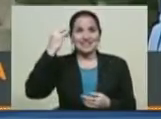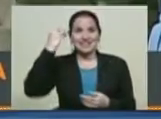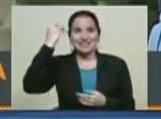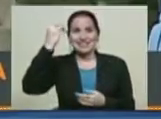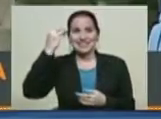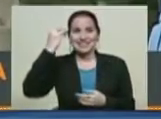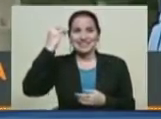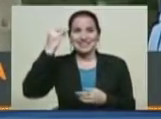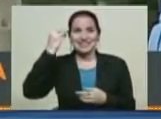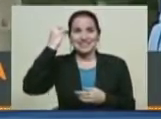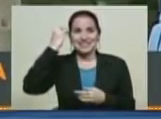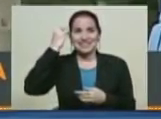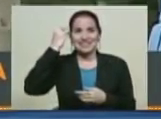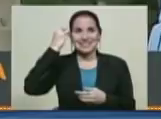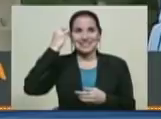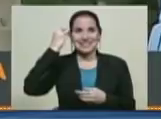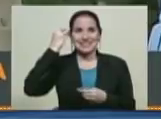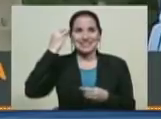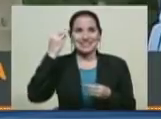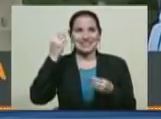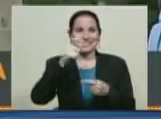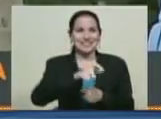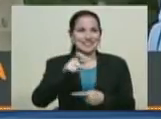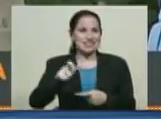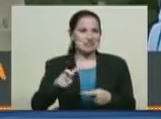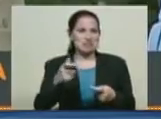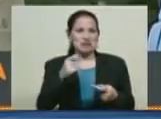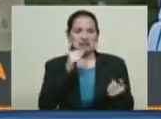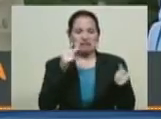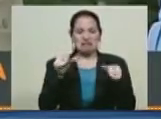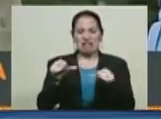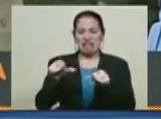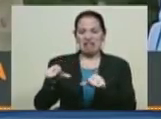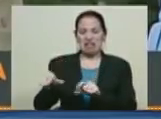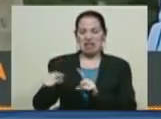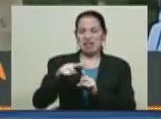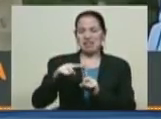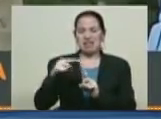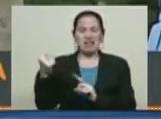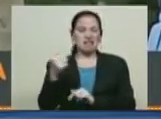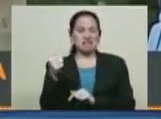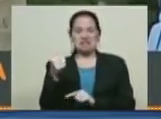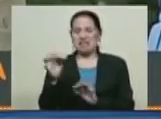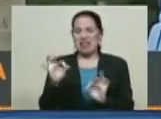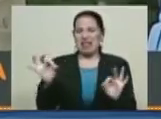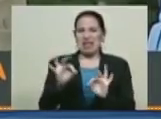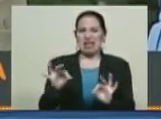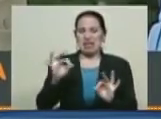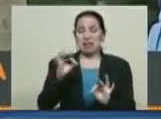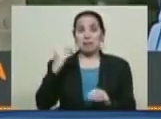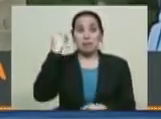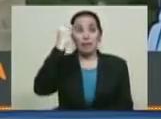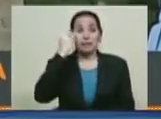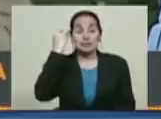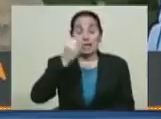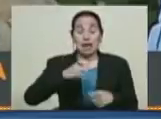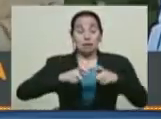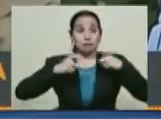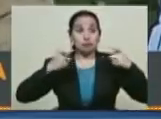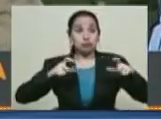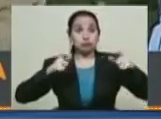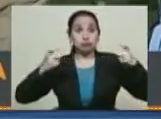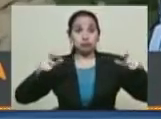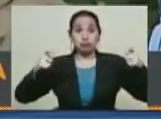minimalistas. Nadie puede caer en el minimalismo. Hago lo mínimo y estoy contento, no. Pensar en grande, actuar en grande.